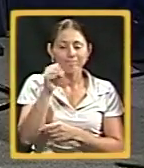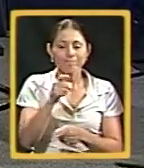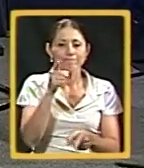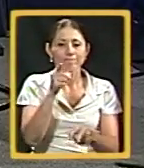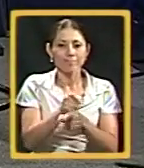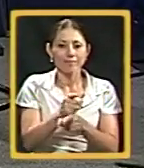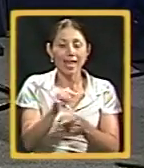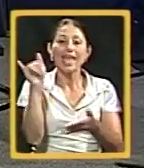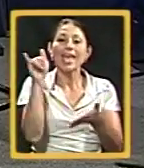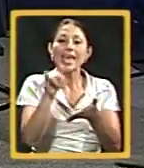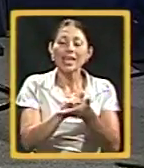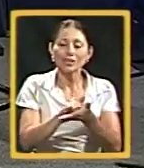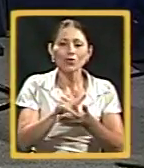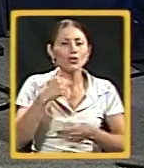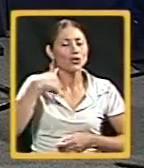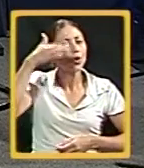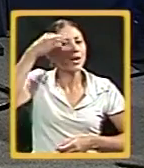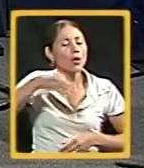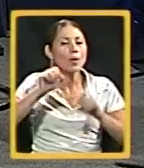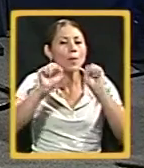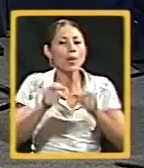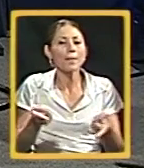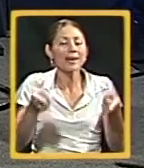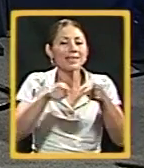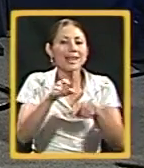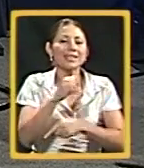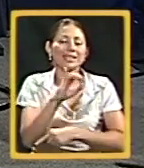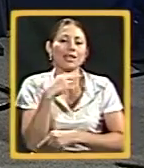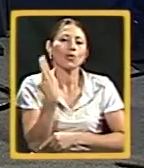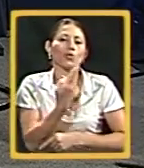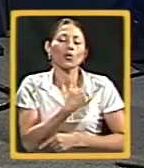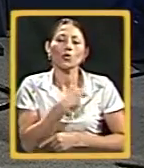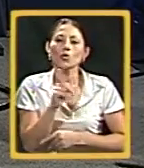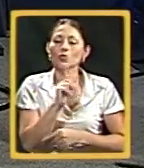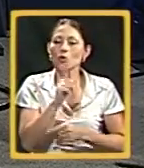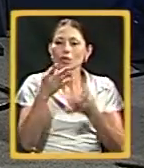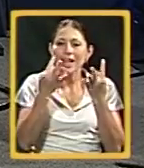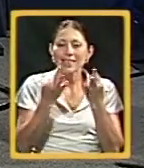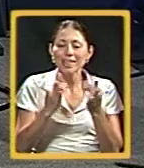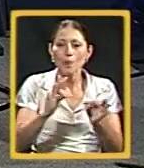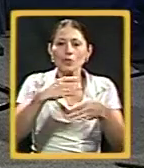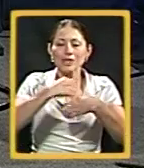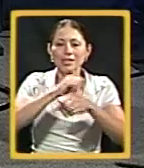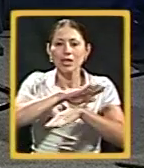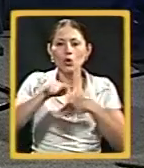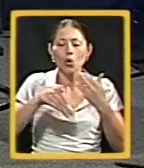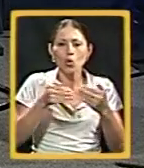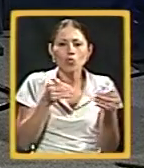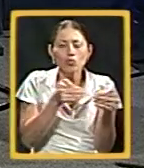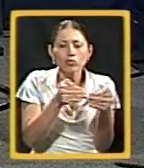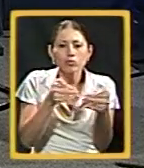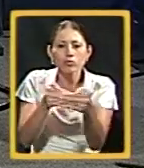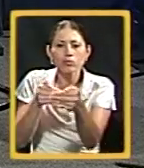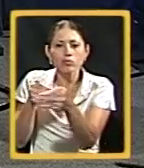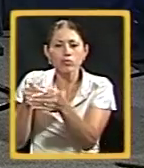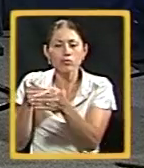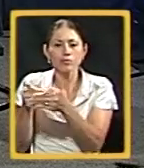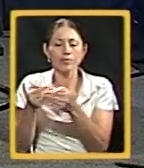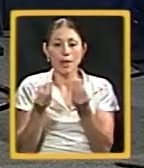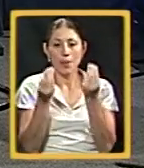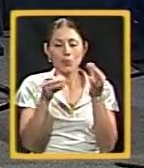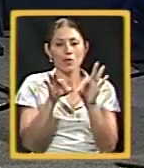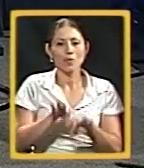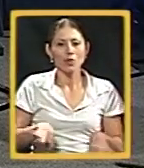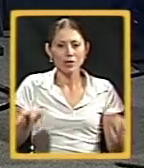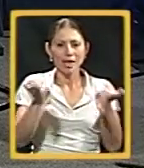temo yo que llegaría a pasar si no tratamos de reducir esa brecha, ¿verdad? Me parece muy importante. El otro tema